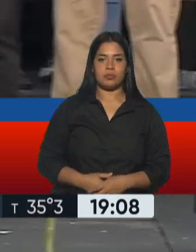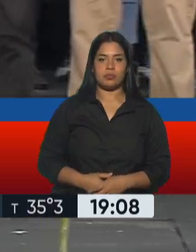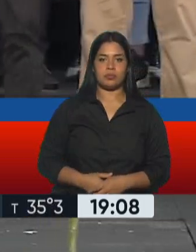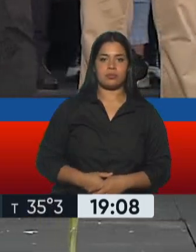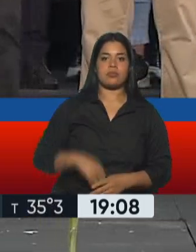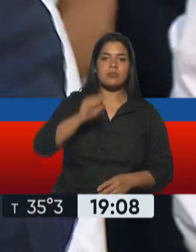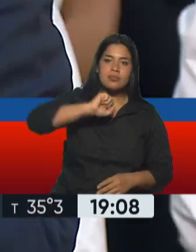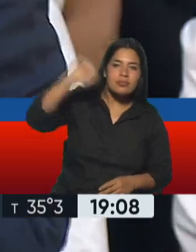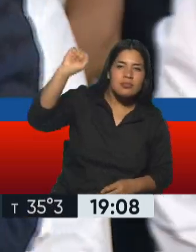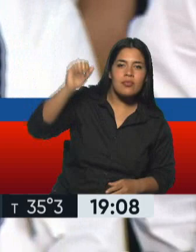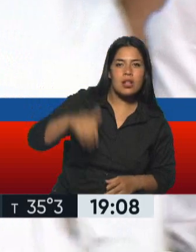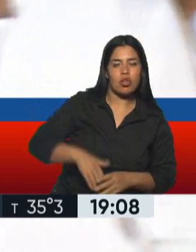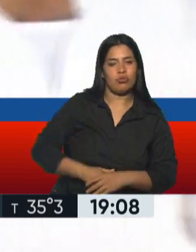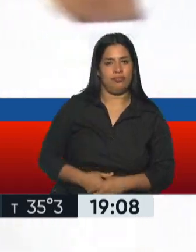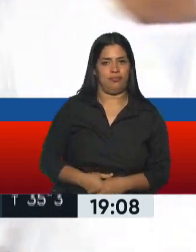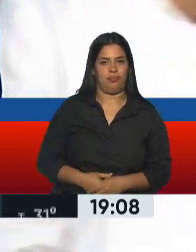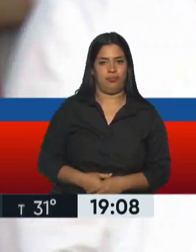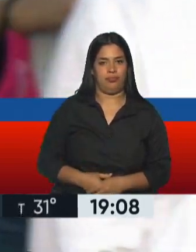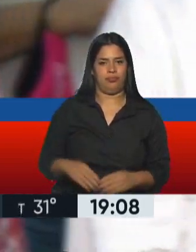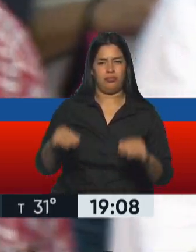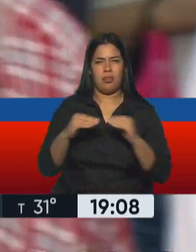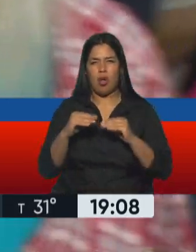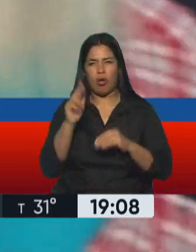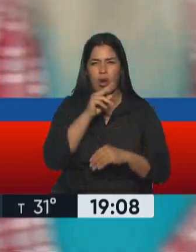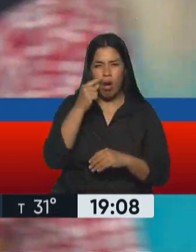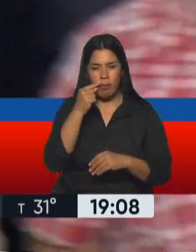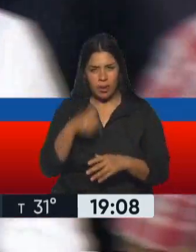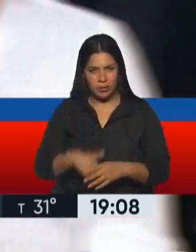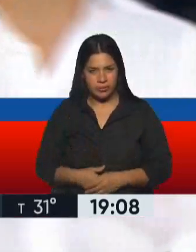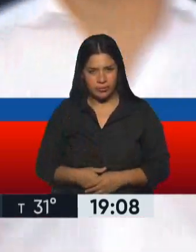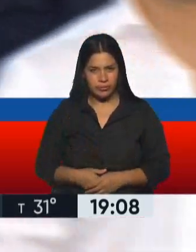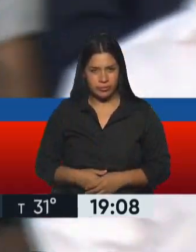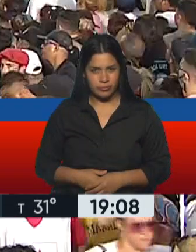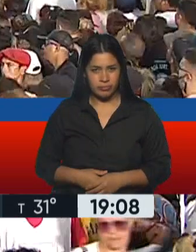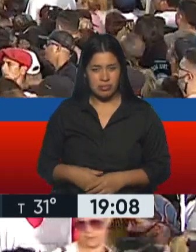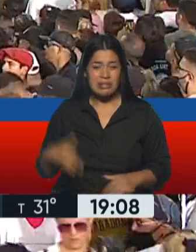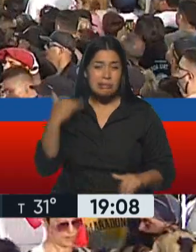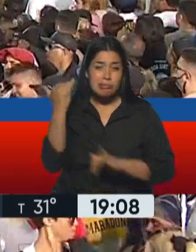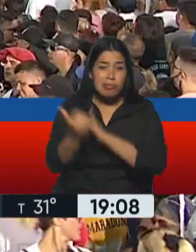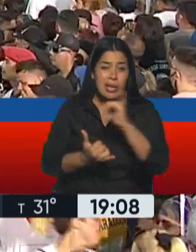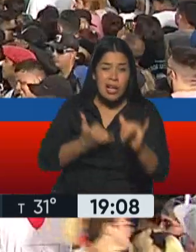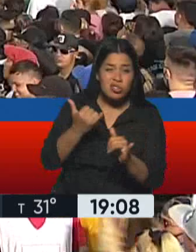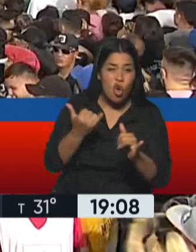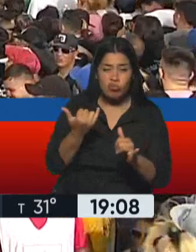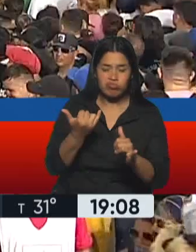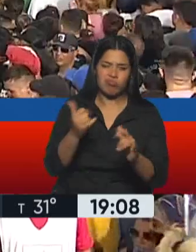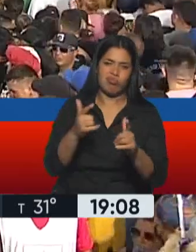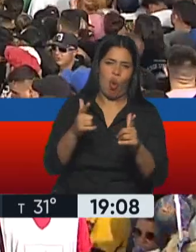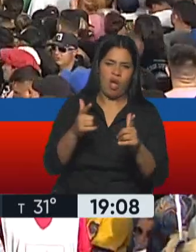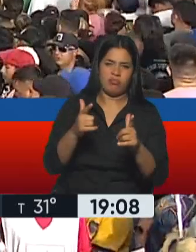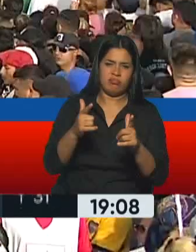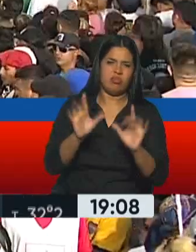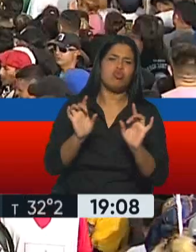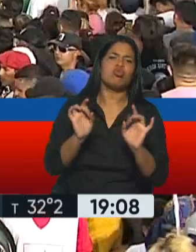Inflación, compañeros y compañeras, que no tiene ninguna otra explicación más que la especulación de un grupo